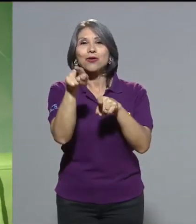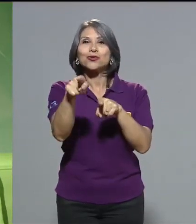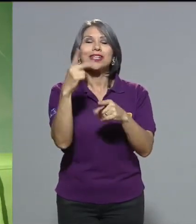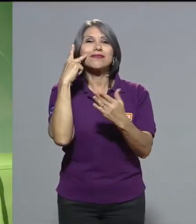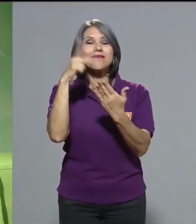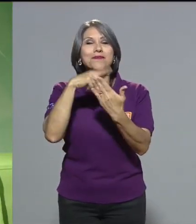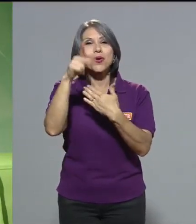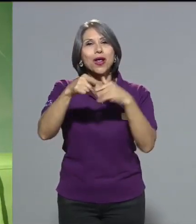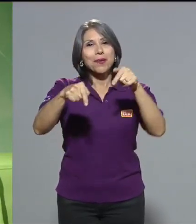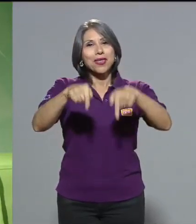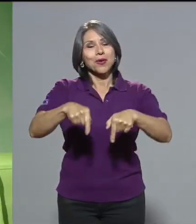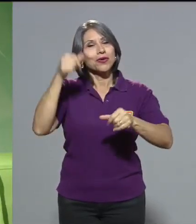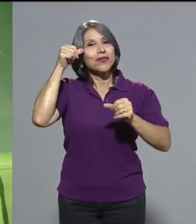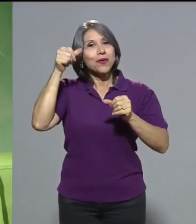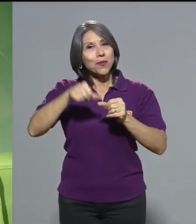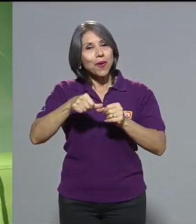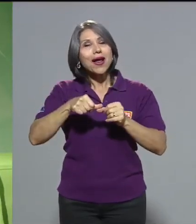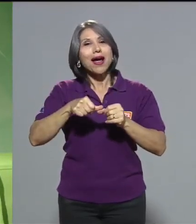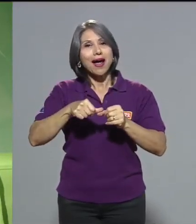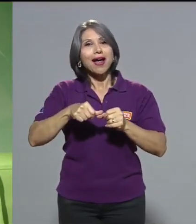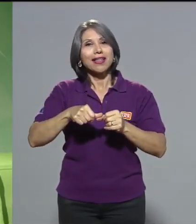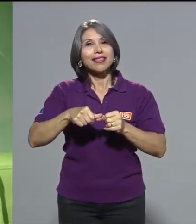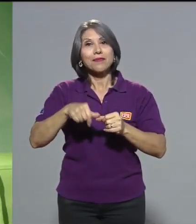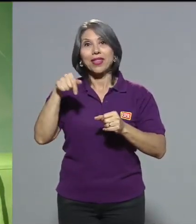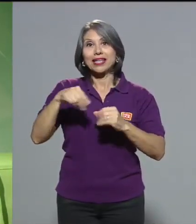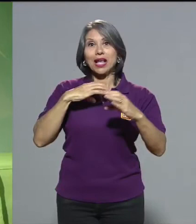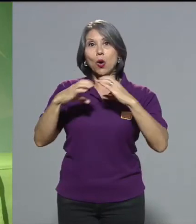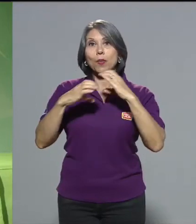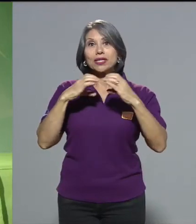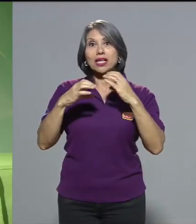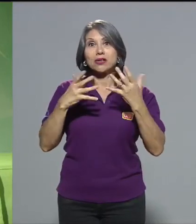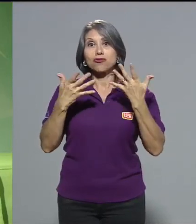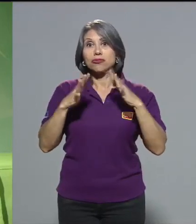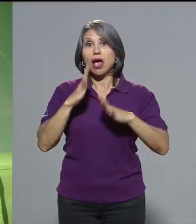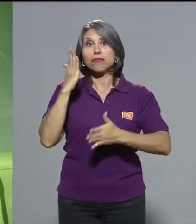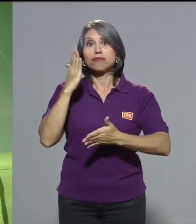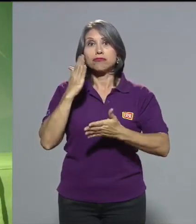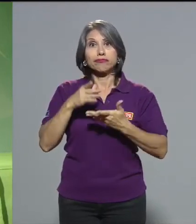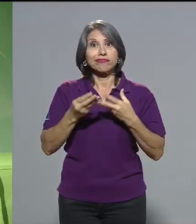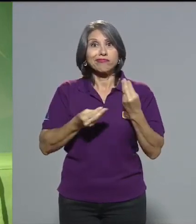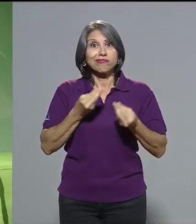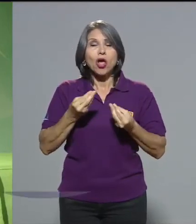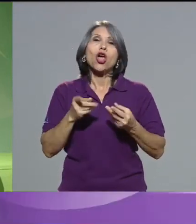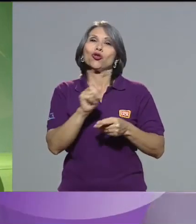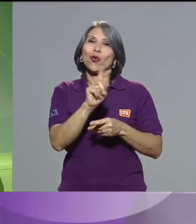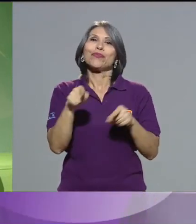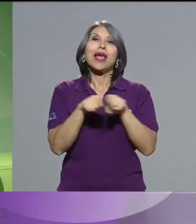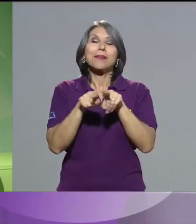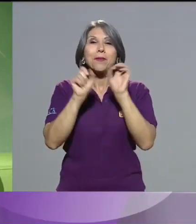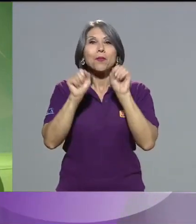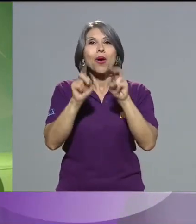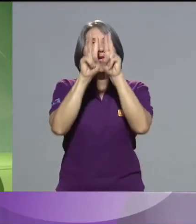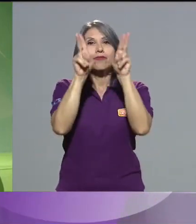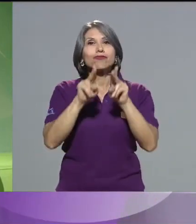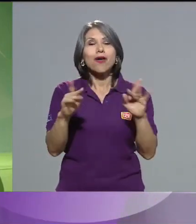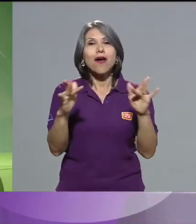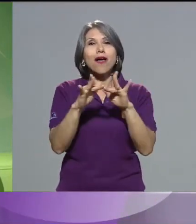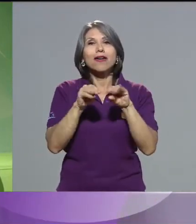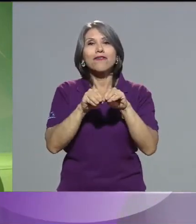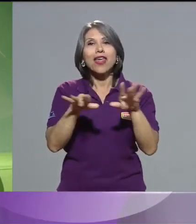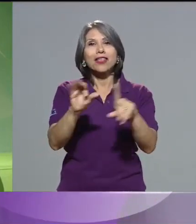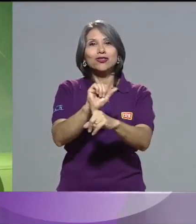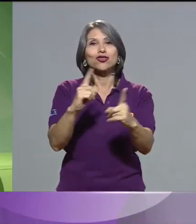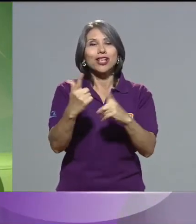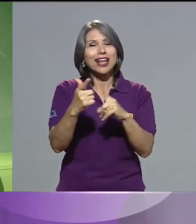en la edición de hoy. Recuerde que esta conversación no se queda aquí, ingrese a nuestros espacios en redes sociales para que todos podamos